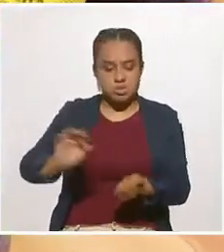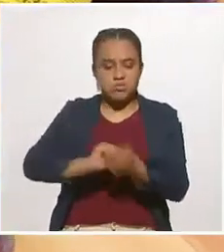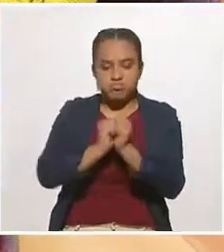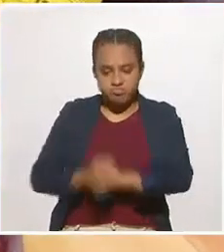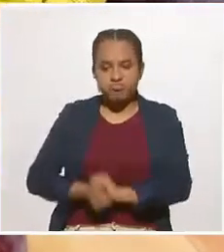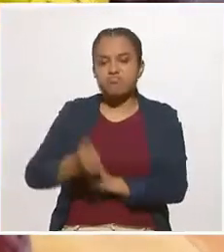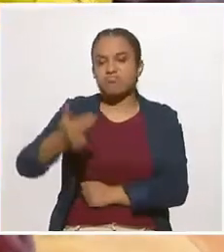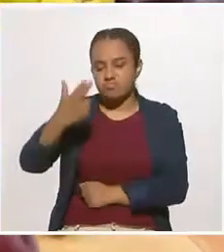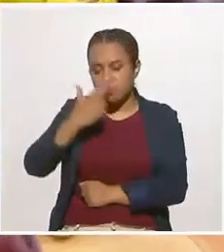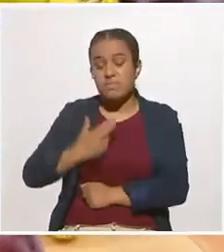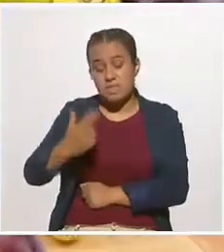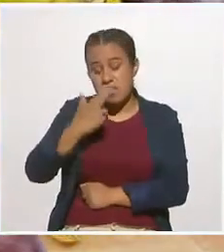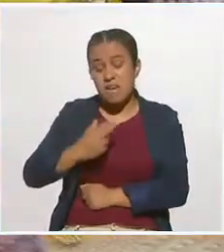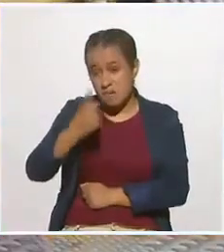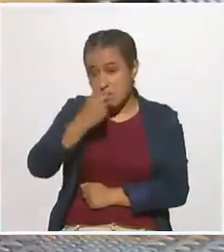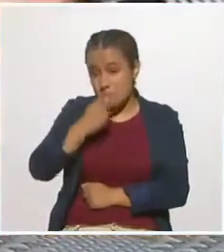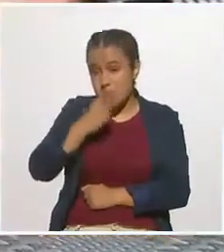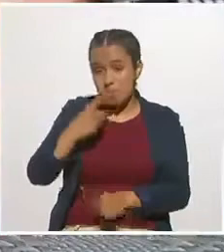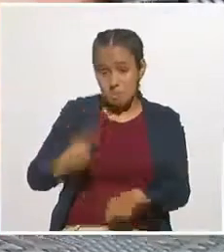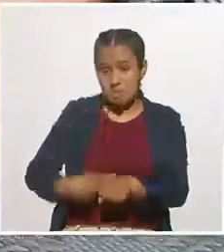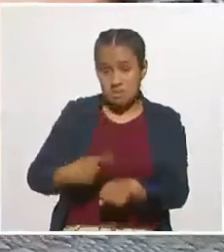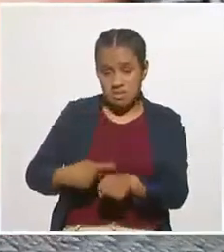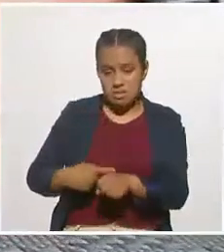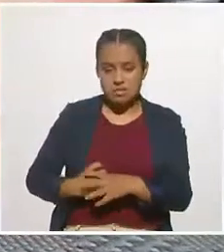se vuelva irreversible.